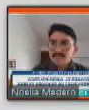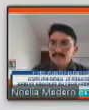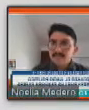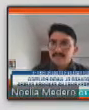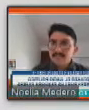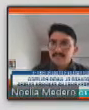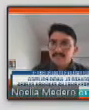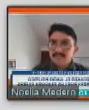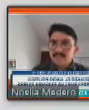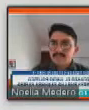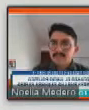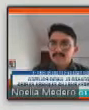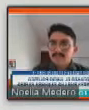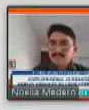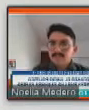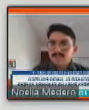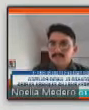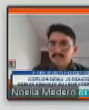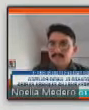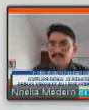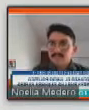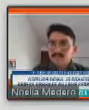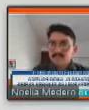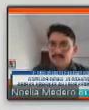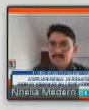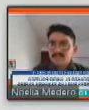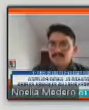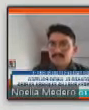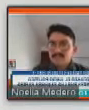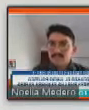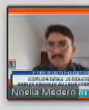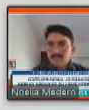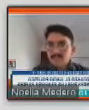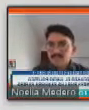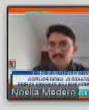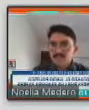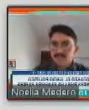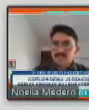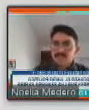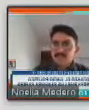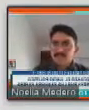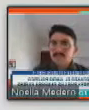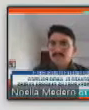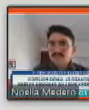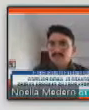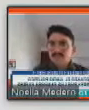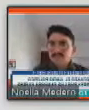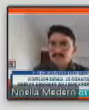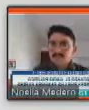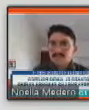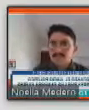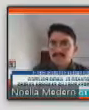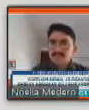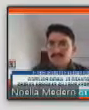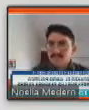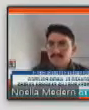del escenario electoral? Hay segunda vuelta seguramente, ¿y serán los extremos por izquierda y por derecha los que terminen compitiendo? ¿Quién